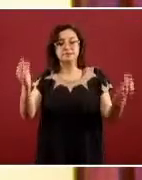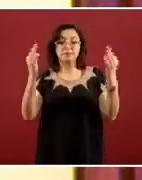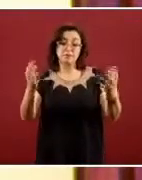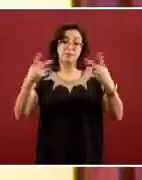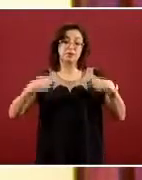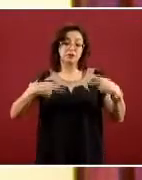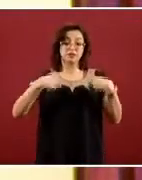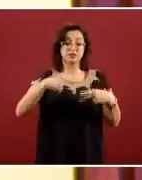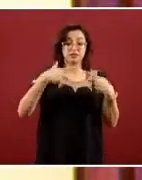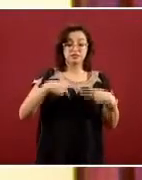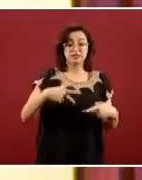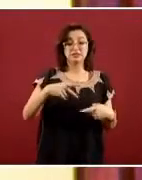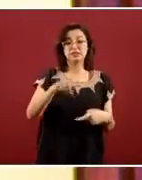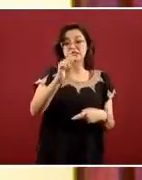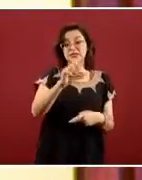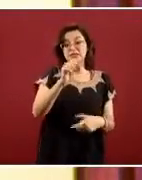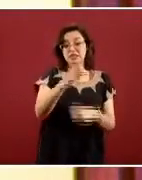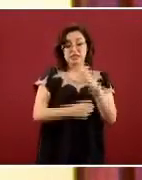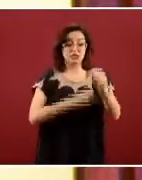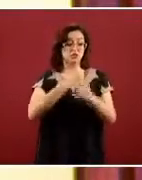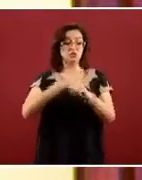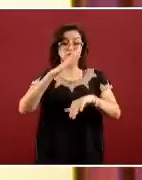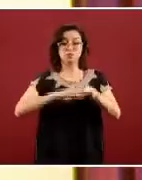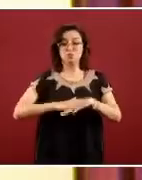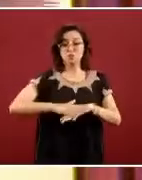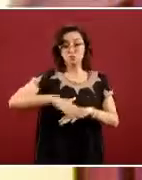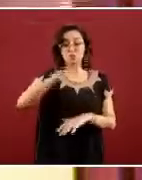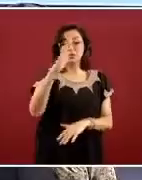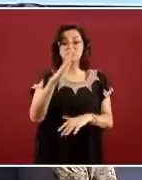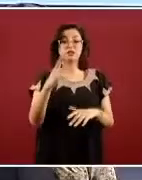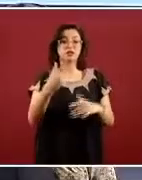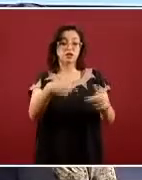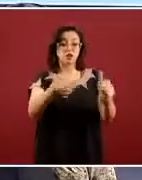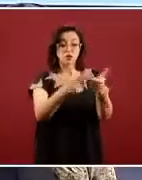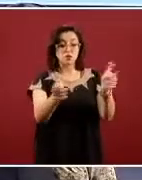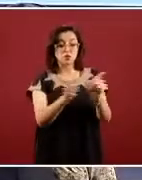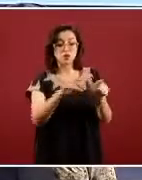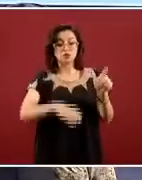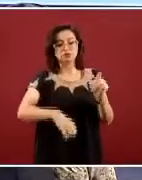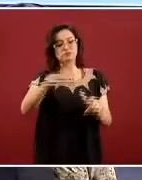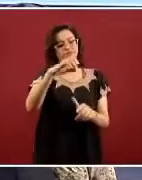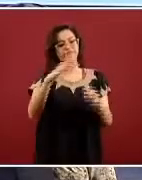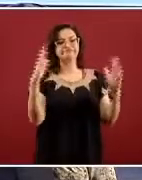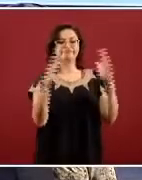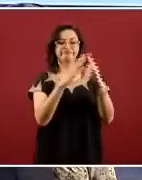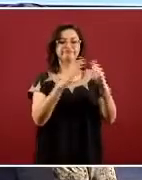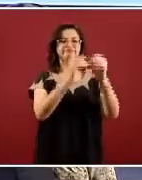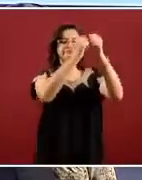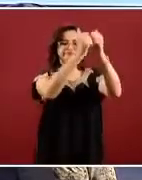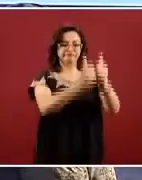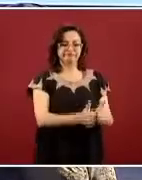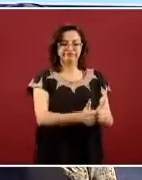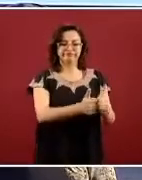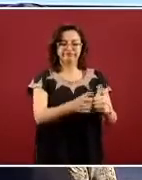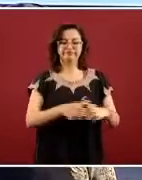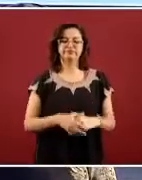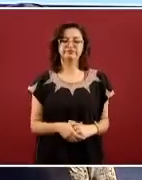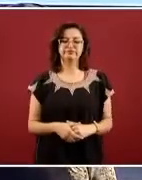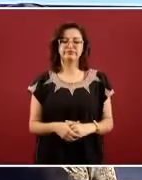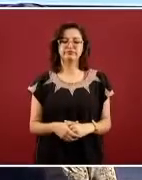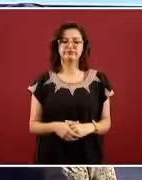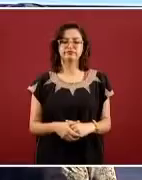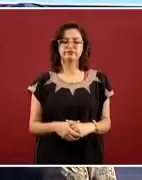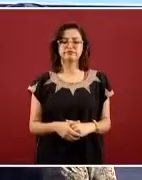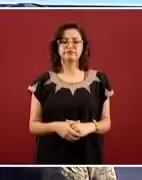estas personas, es decir, a los mayores de 60 años, en el tema de grupo de edad, de mantenerse en resguardo